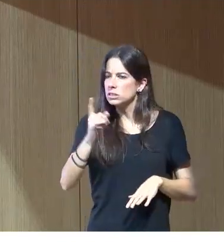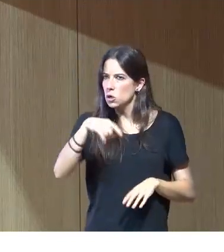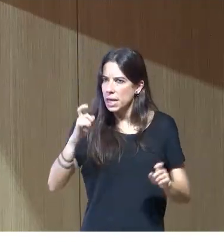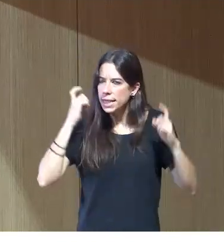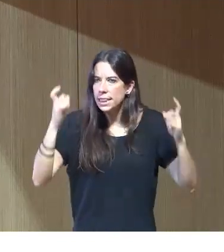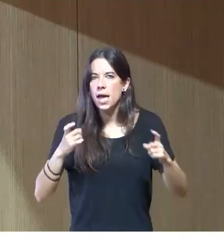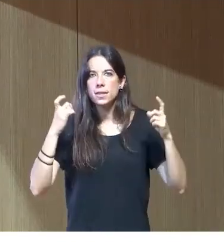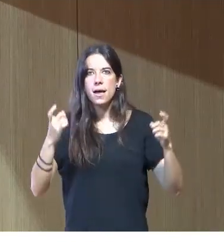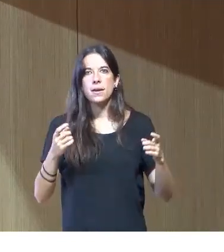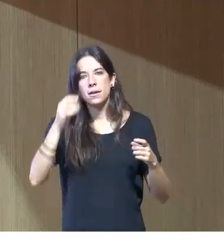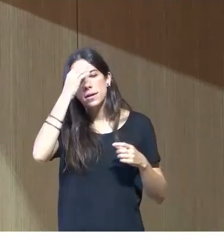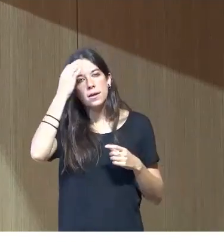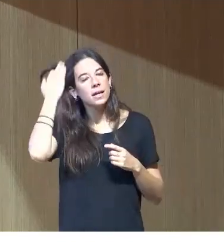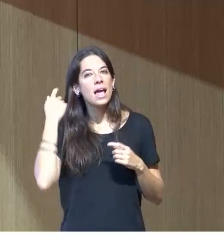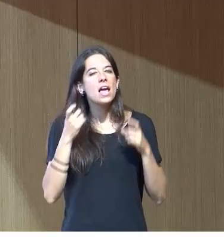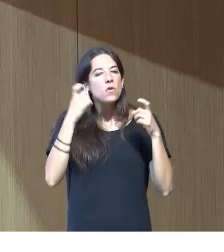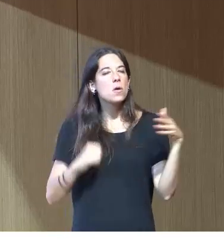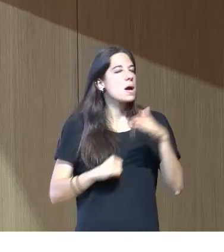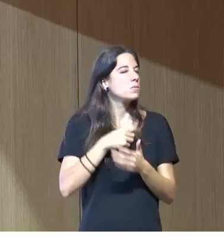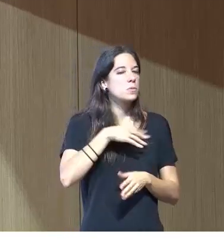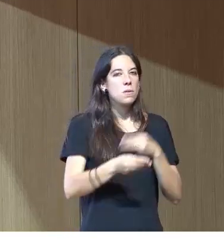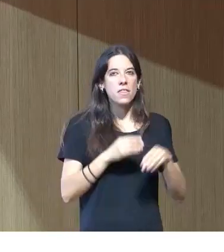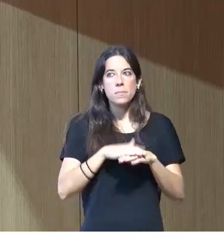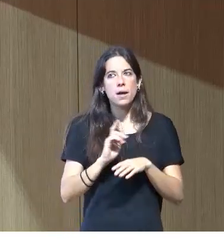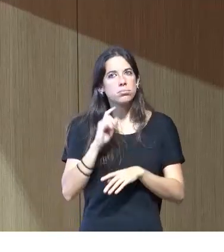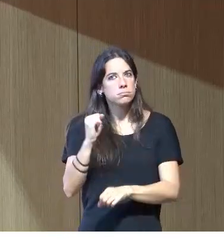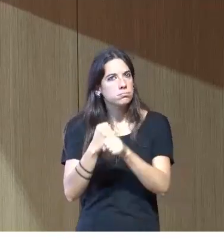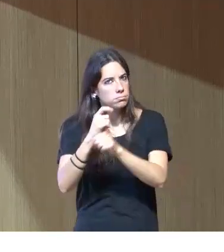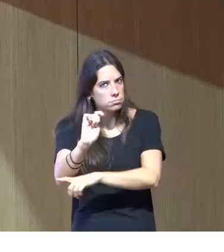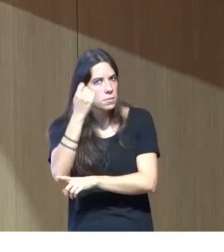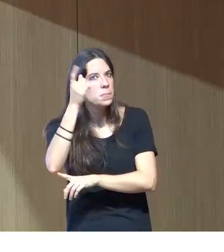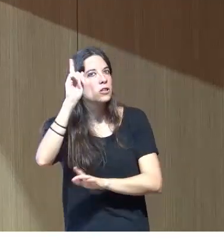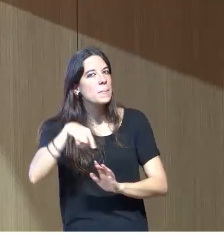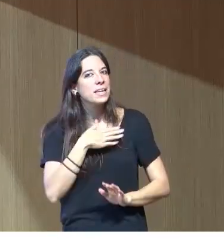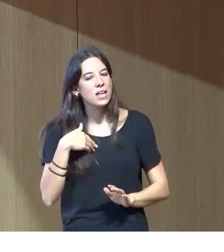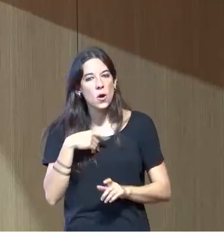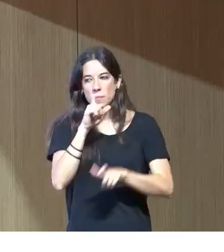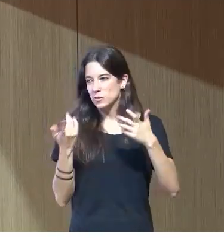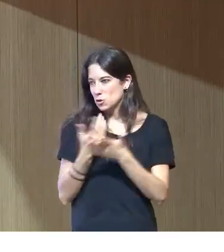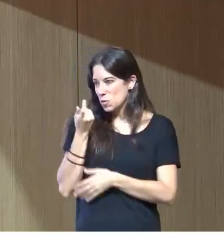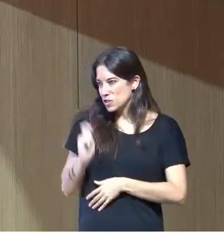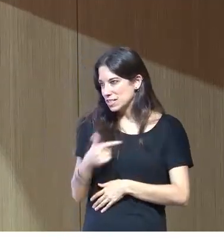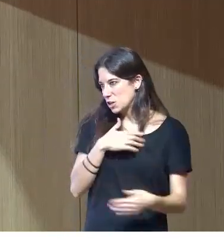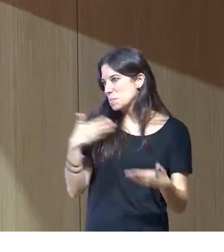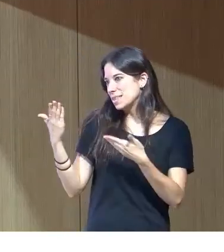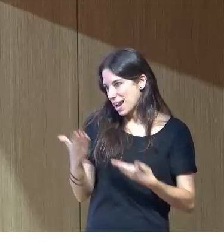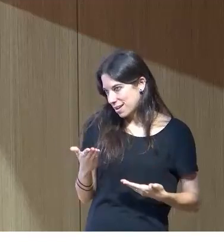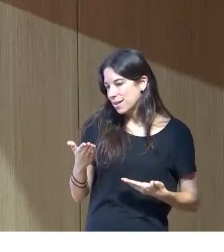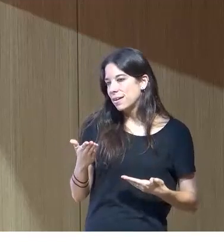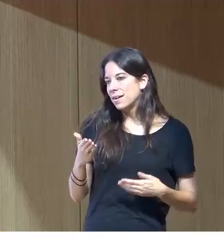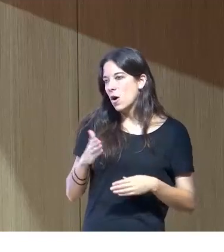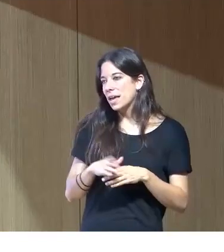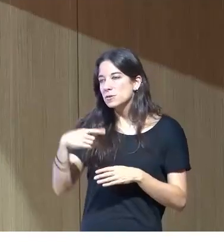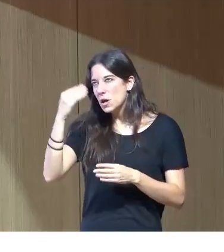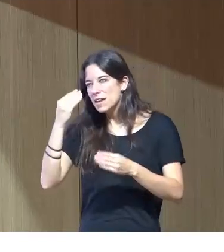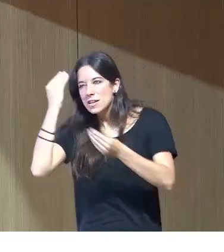intentan que hacen todo el esfuerzo posible para llegar pero también nos iba a invitar a todos como profesionales a reflexionar sobre qué